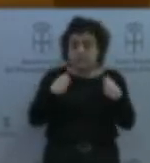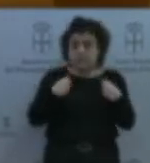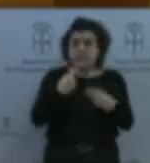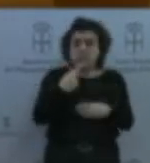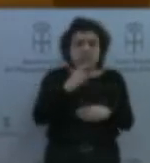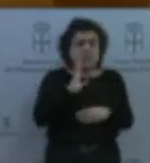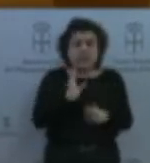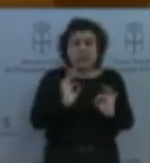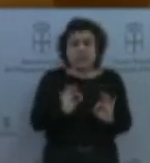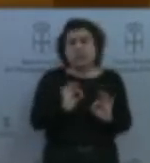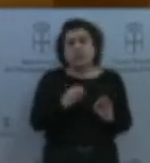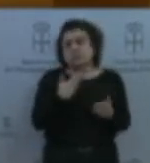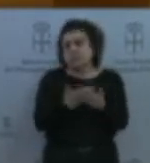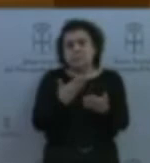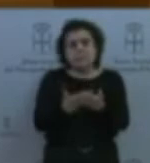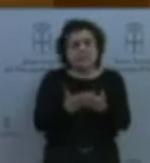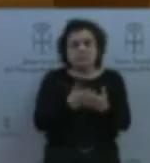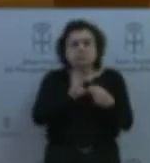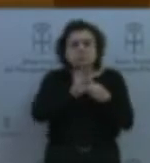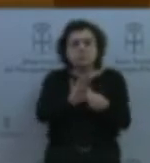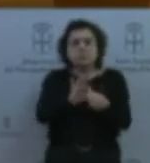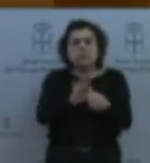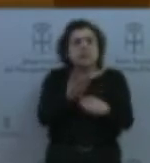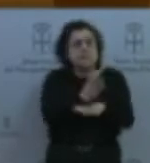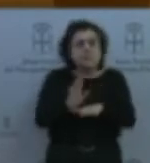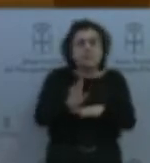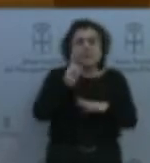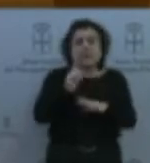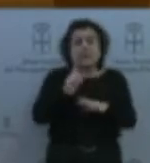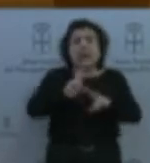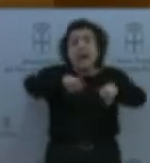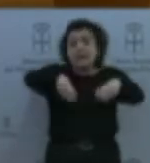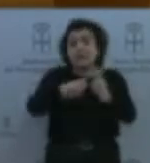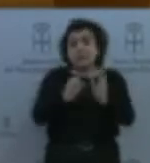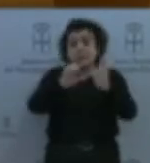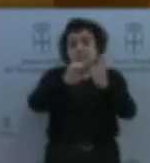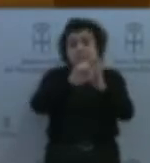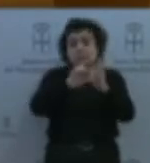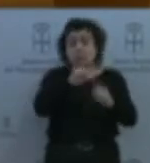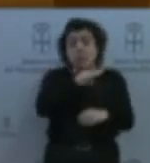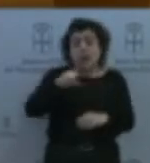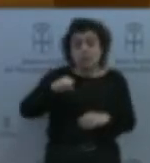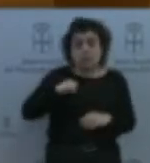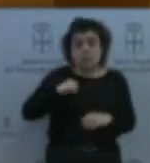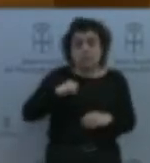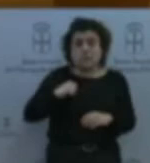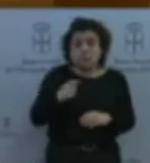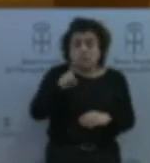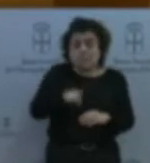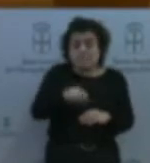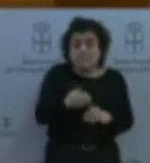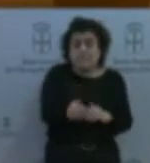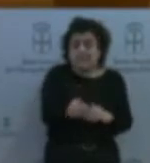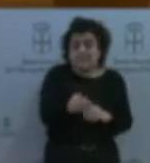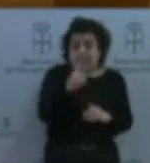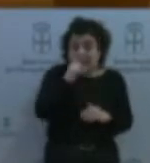de manifiesto, y que la reforma del Estatuto de Autonomía tendrá que afrontarse en los últimos meses de este año. Esa es la previsión con la